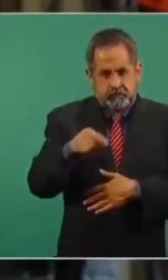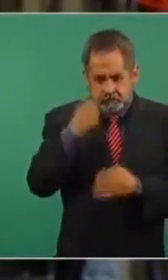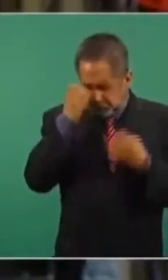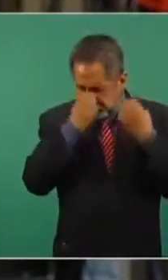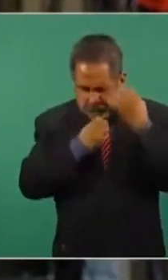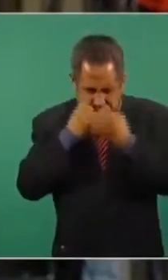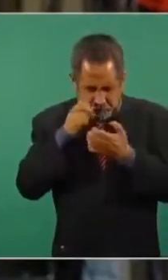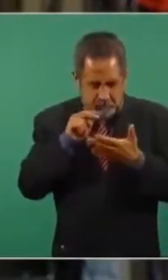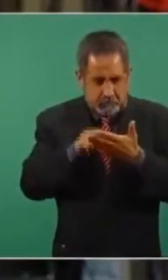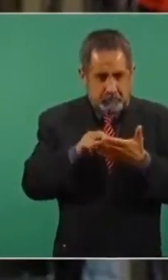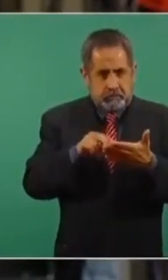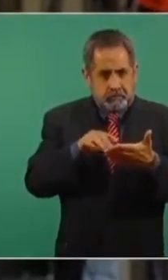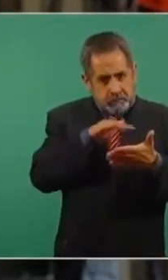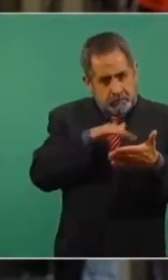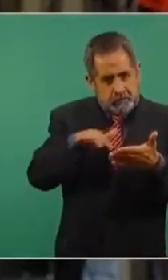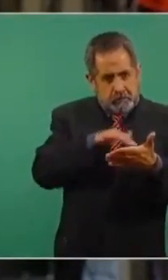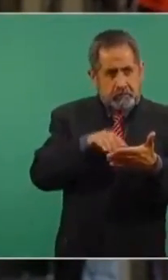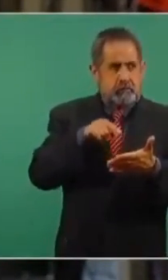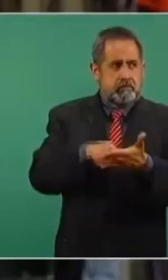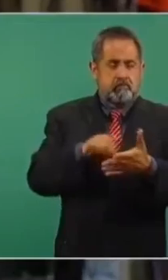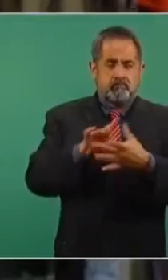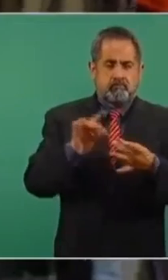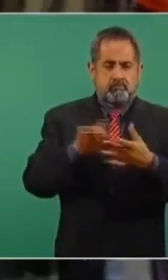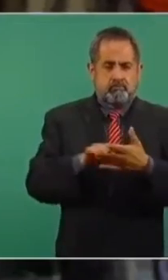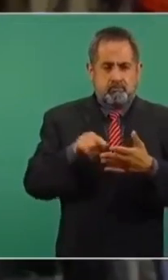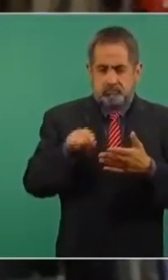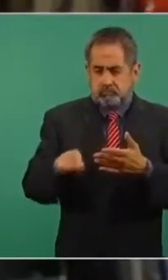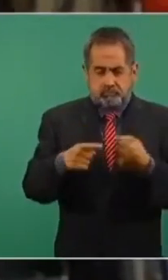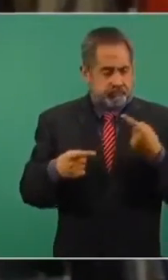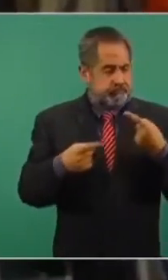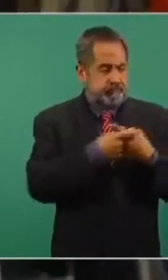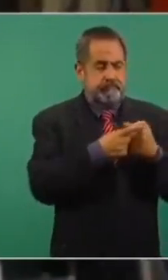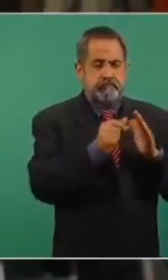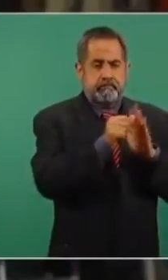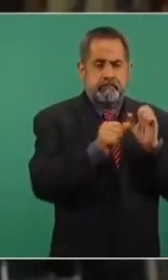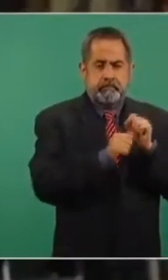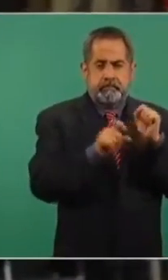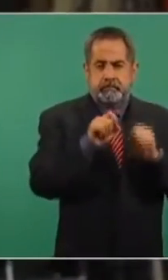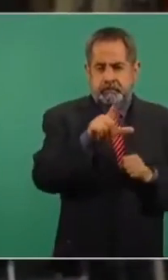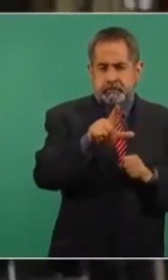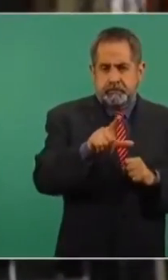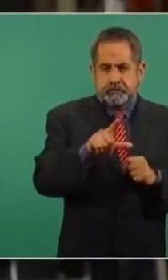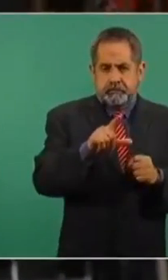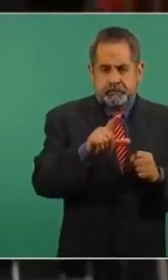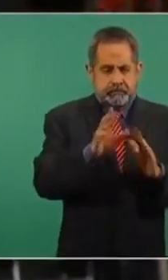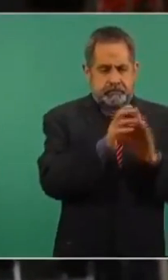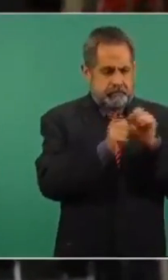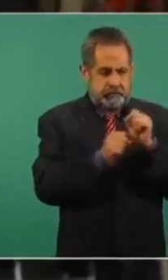revisión textual de la ley minera, que contraviene el artículo 27 constitucional,